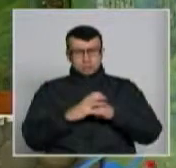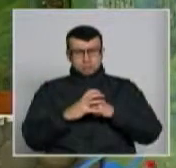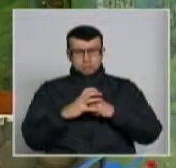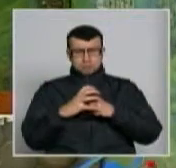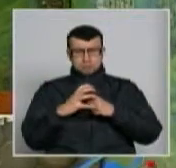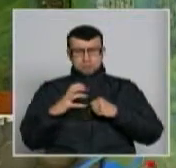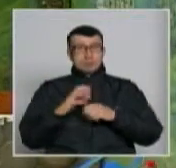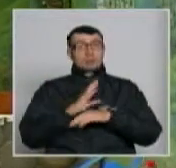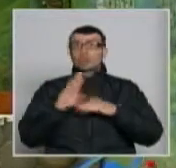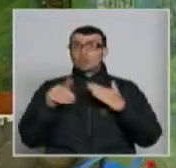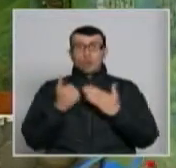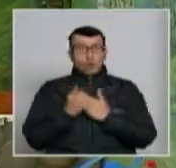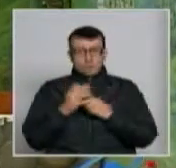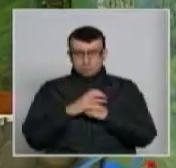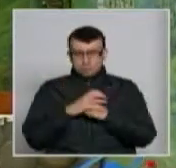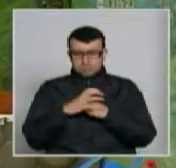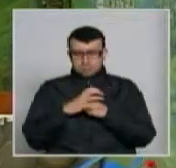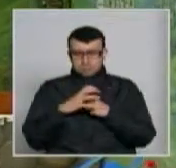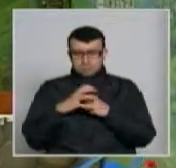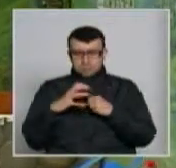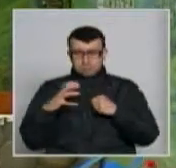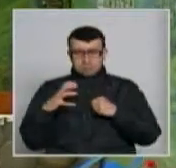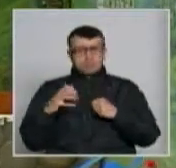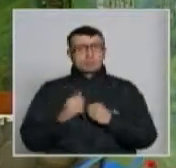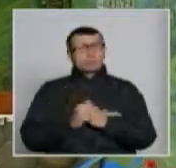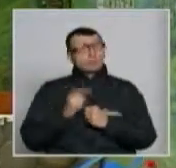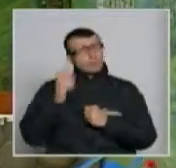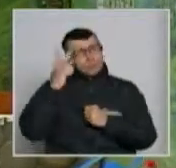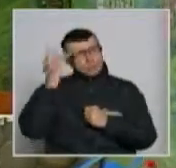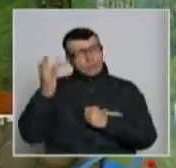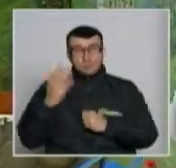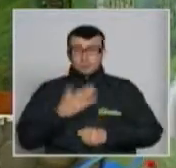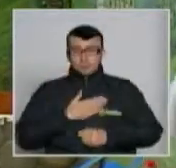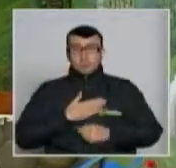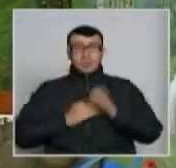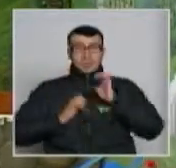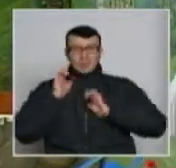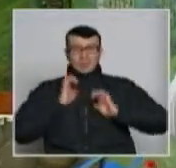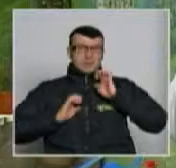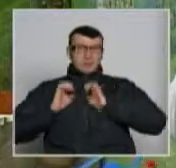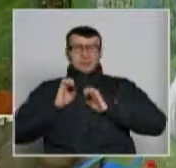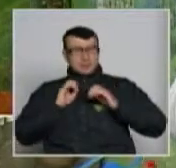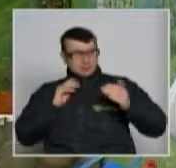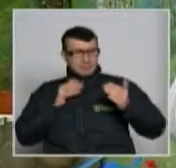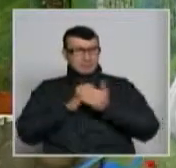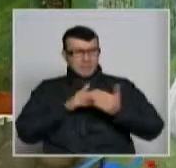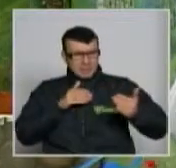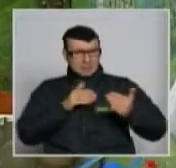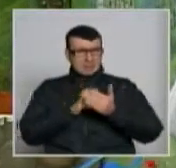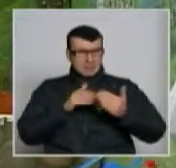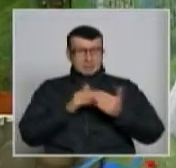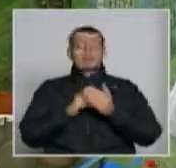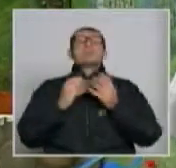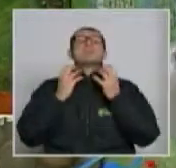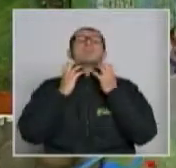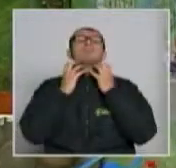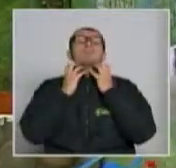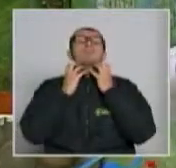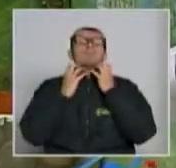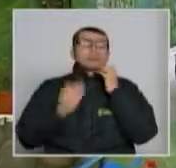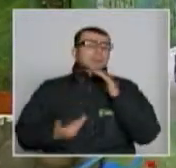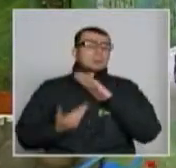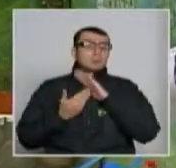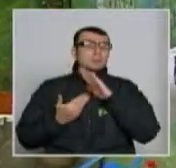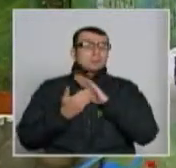esas articulaciones? Porque mis defensas atacan las bacterias de las amígdalas, por ejemplo.